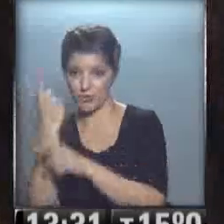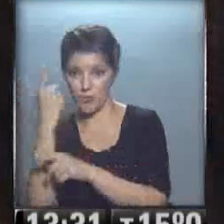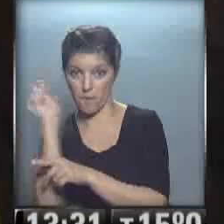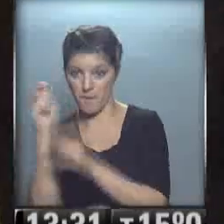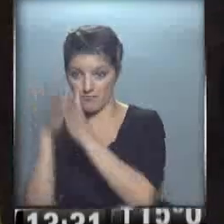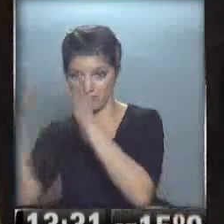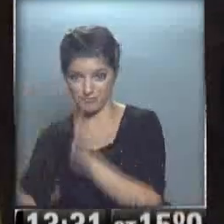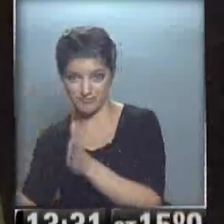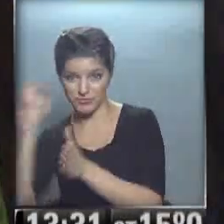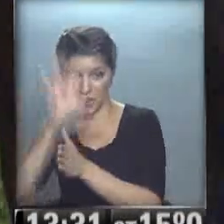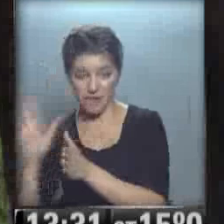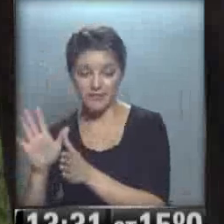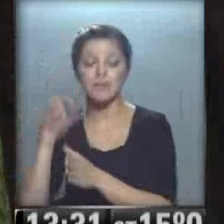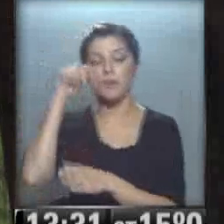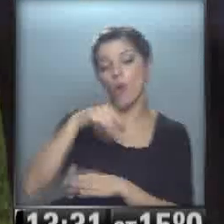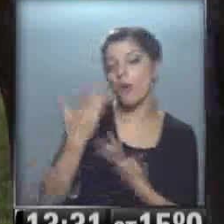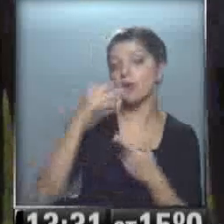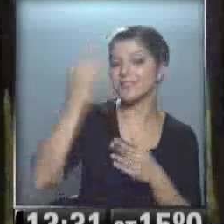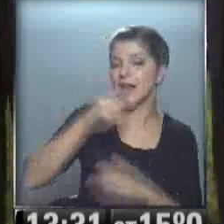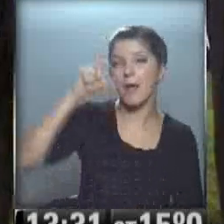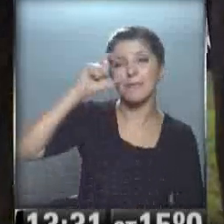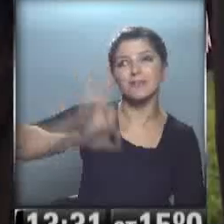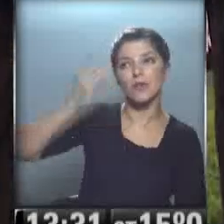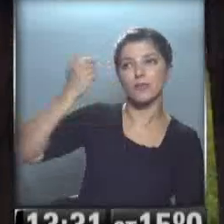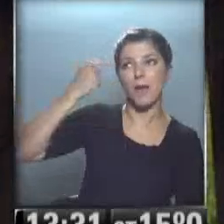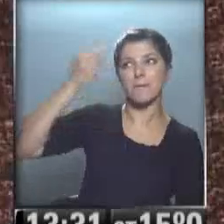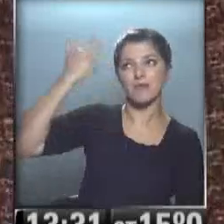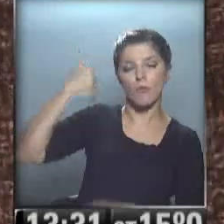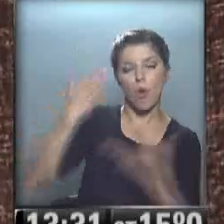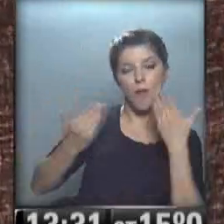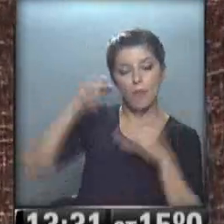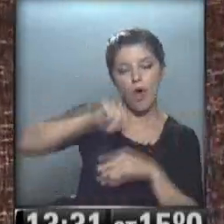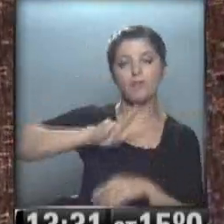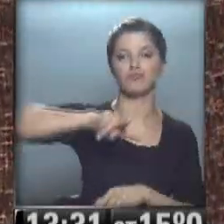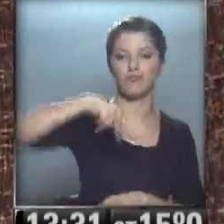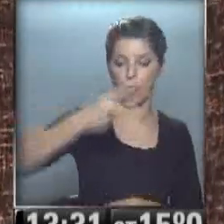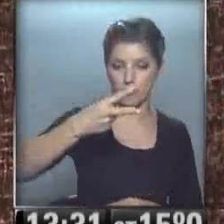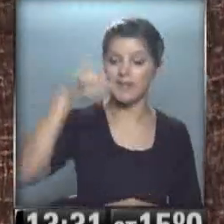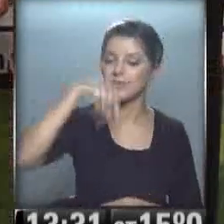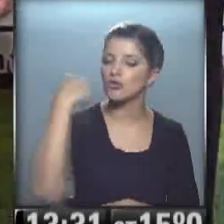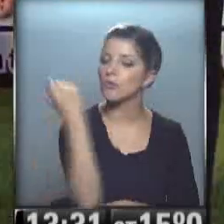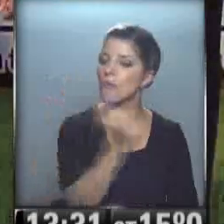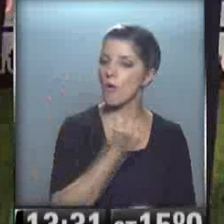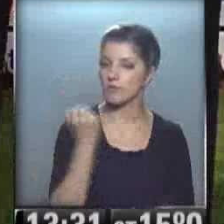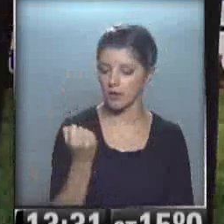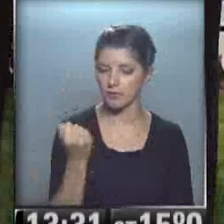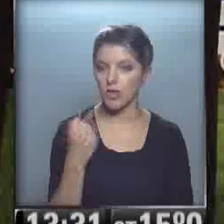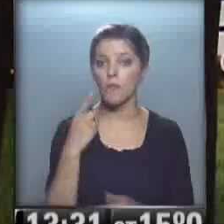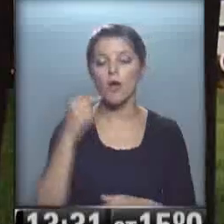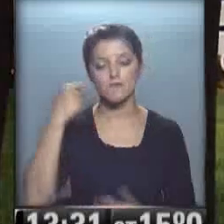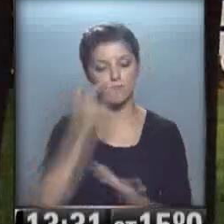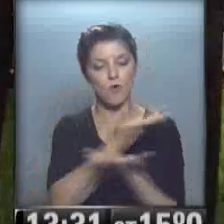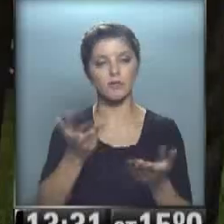doble del registrado hace 10 años esto marca una tendencia que no poco señalan como un paso